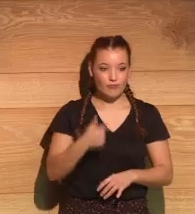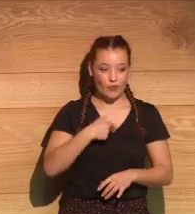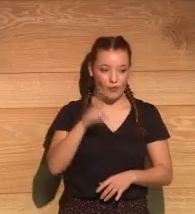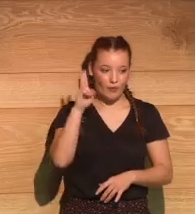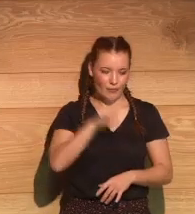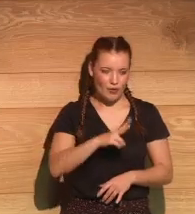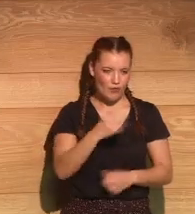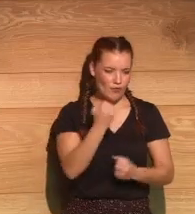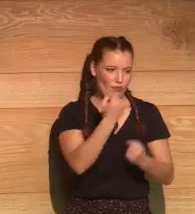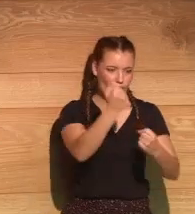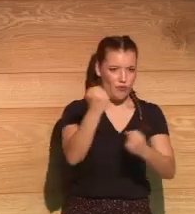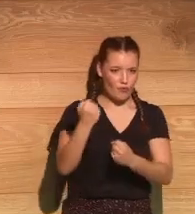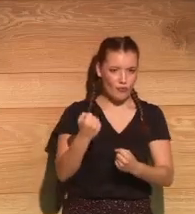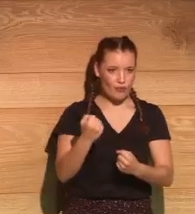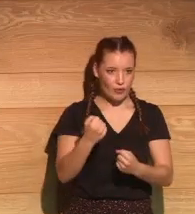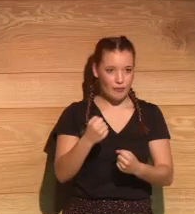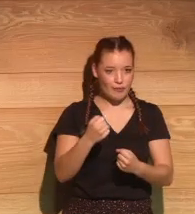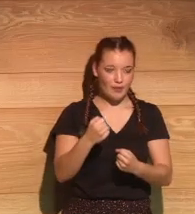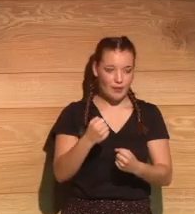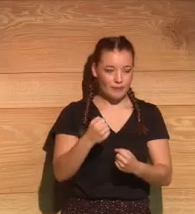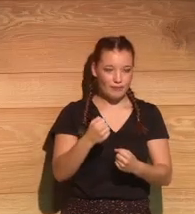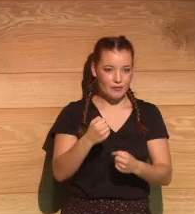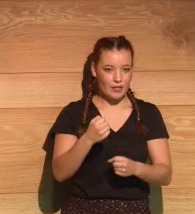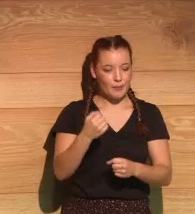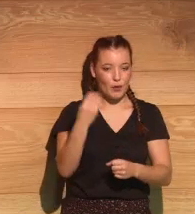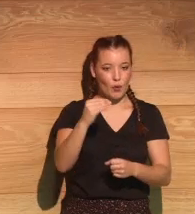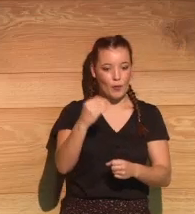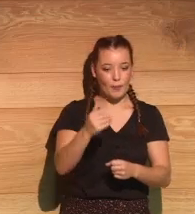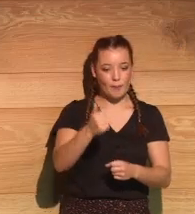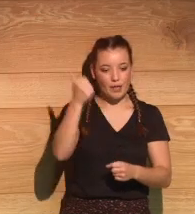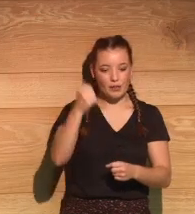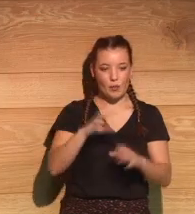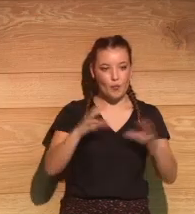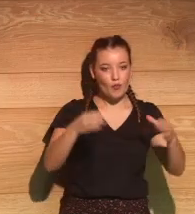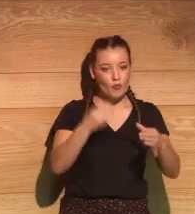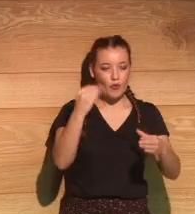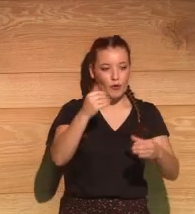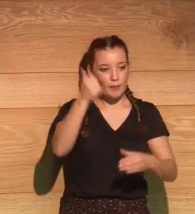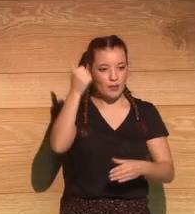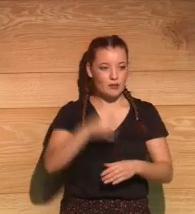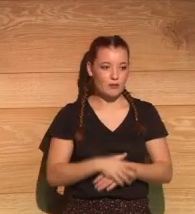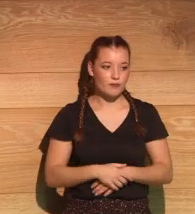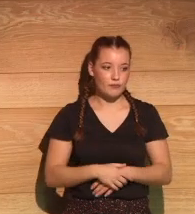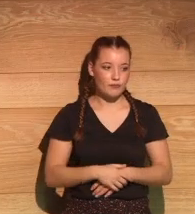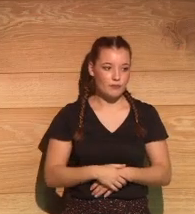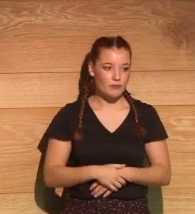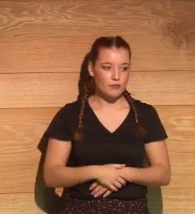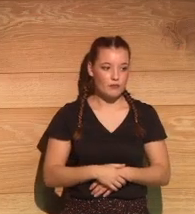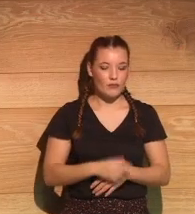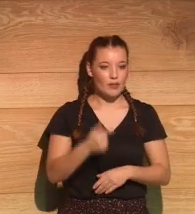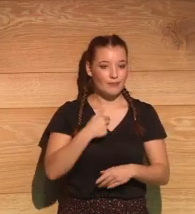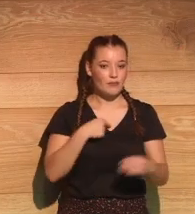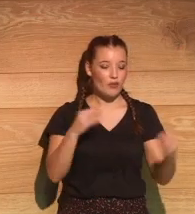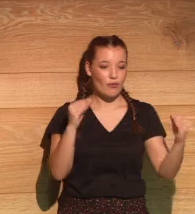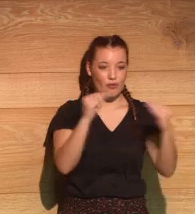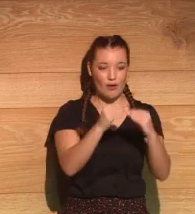penetración que tiene en las capas más jóvenes. Y me parece natural, por otro lado. Sí, yo muy de acuerdo